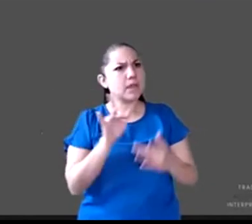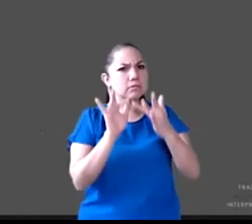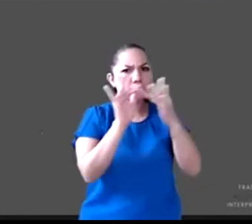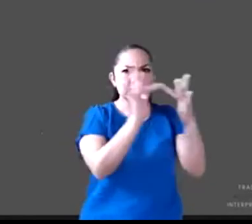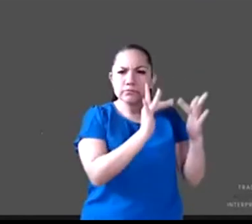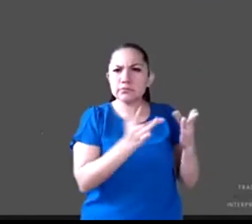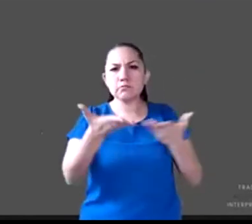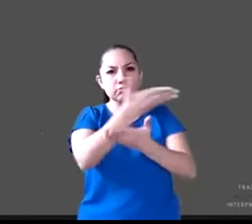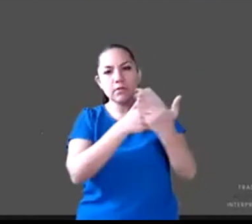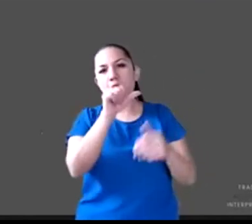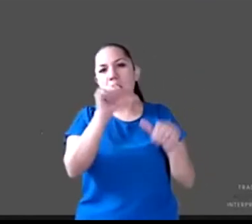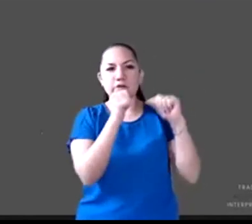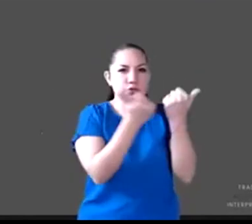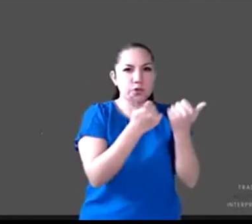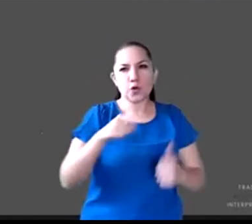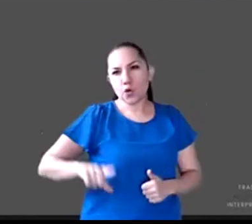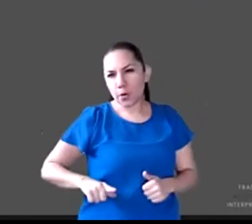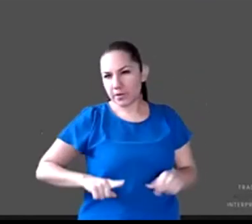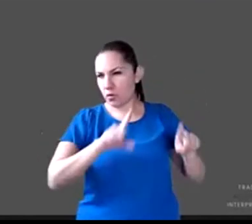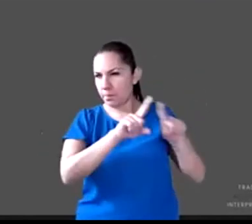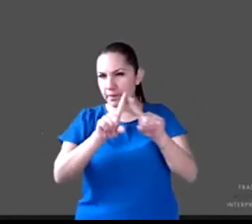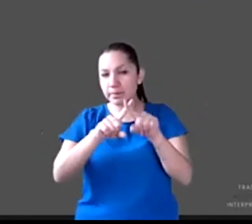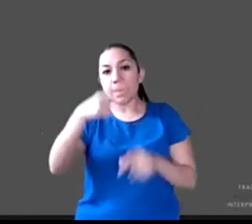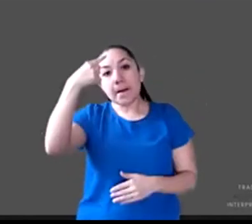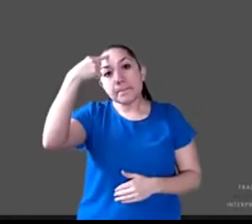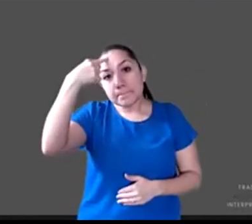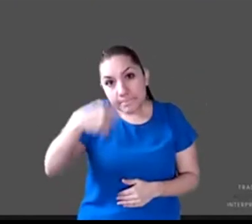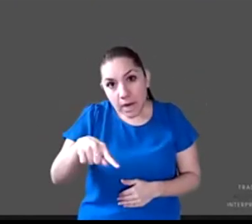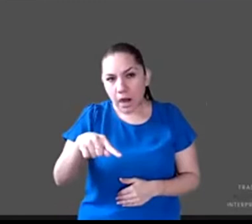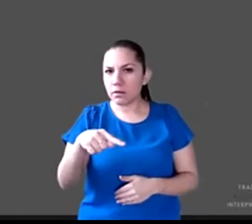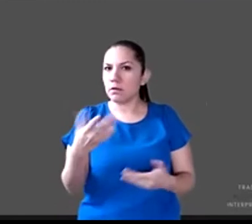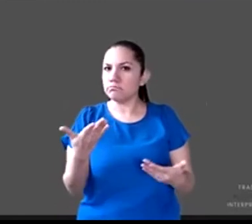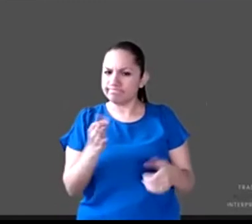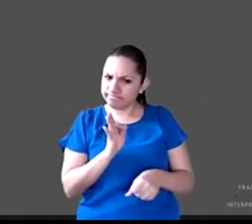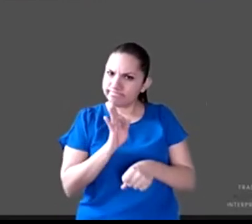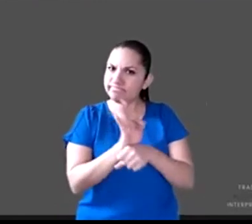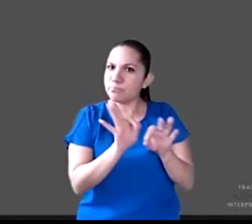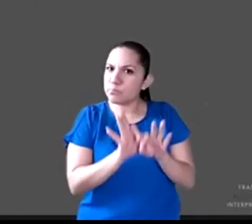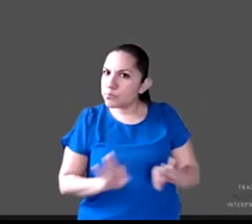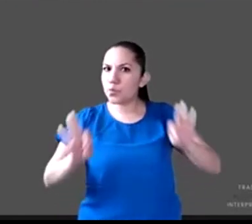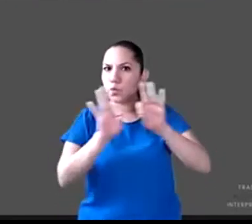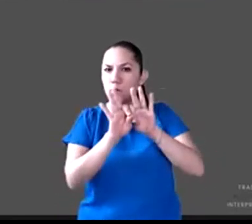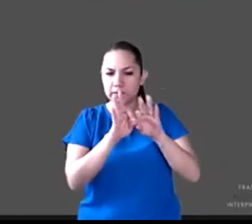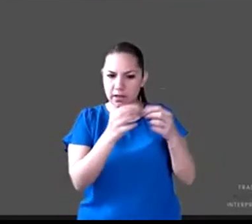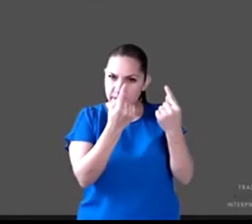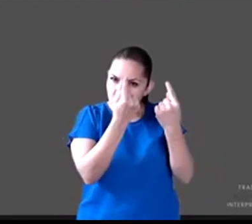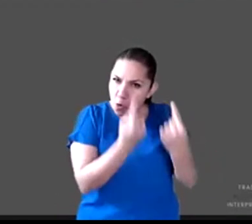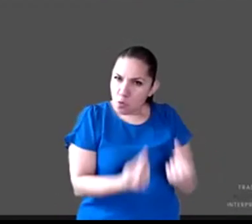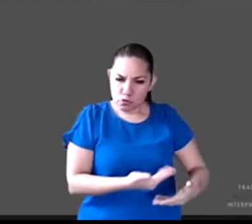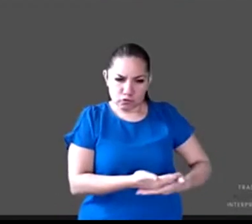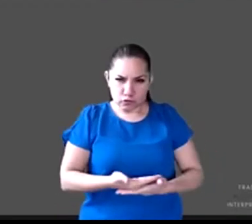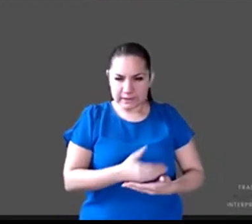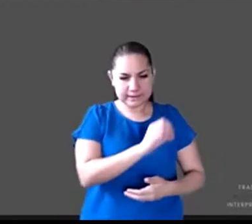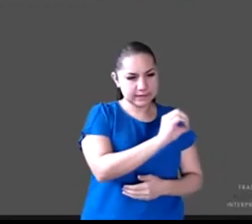seguir construyendo una lógica de atención a este grupo de población, sobre todo a niños y niñas de 0 a